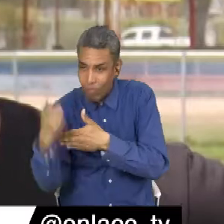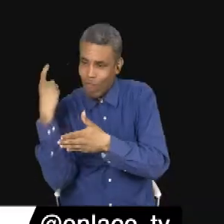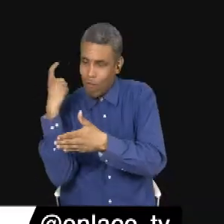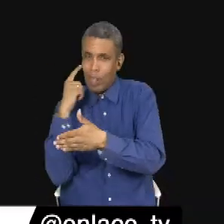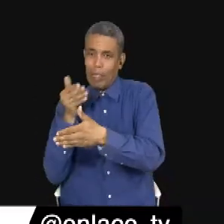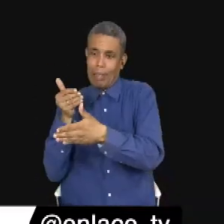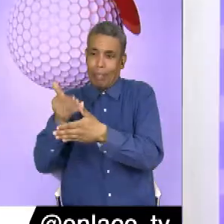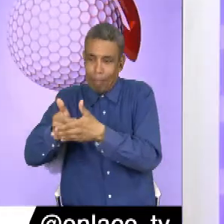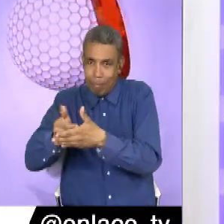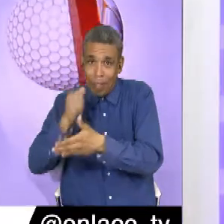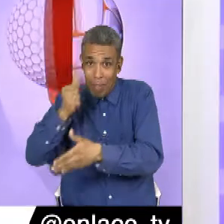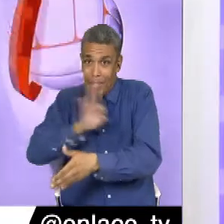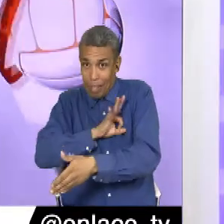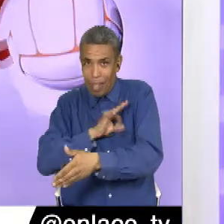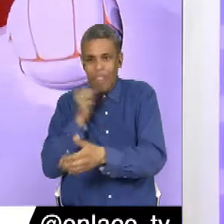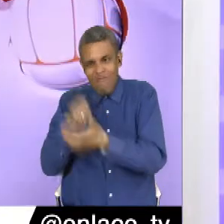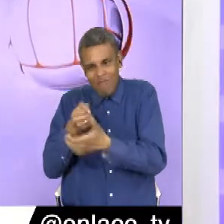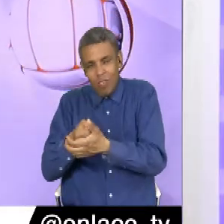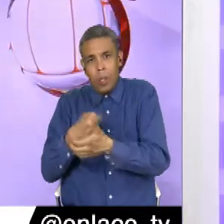bueno.